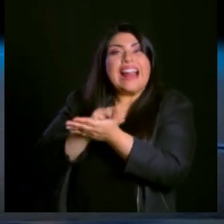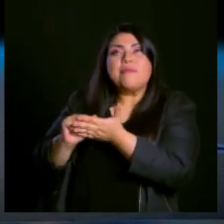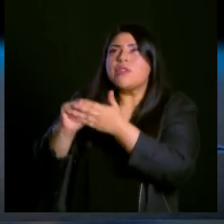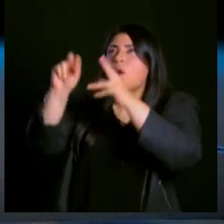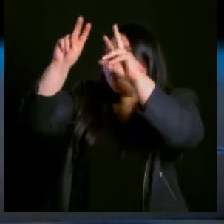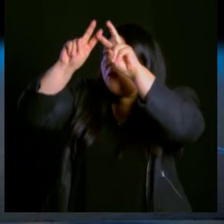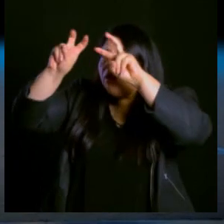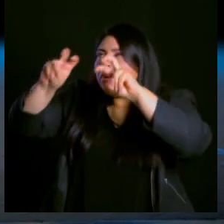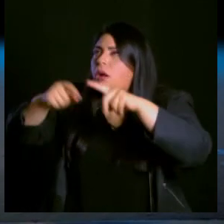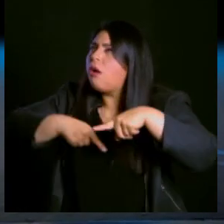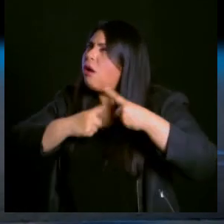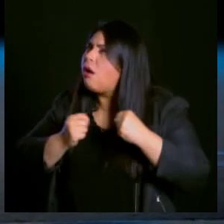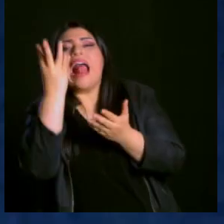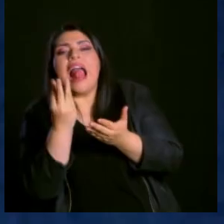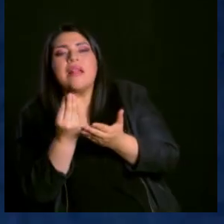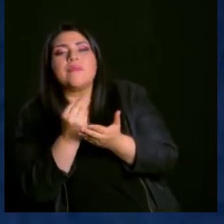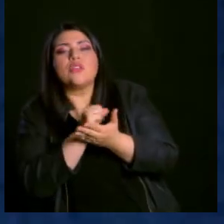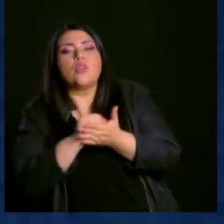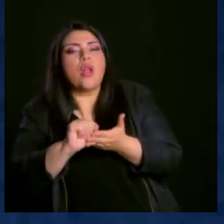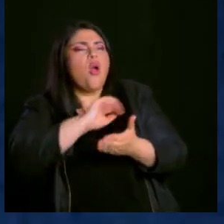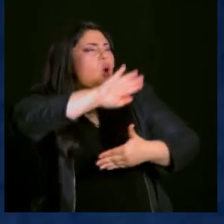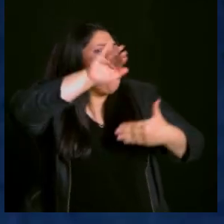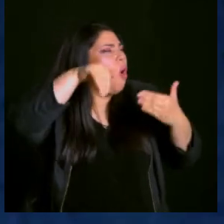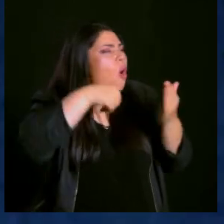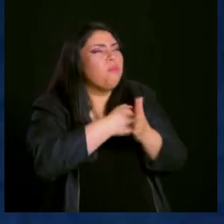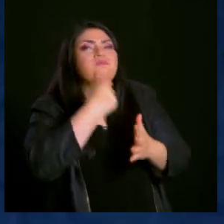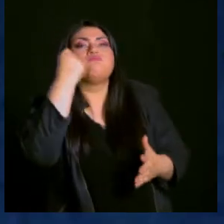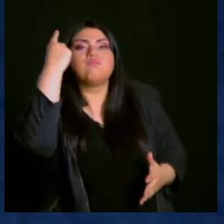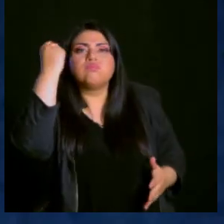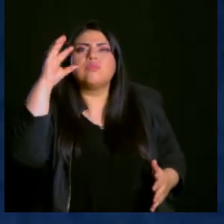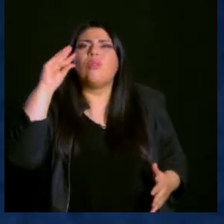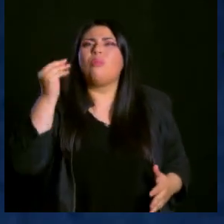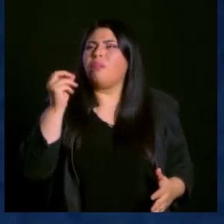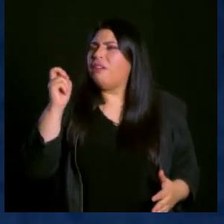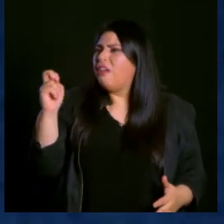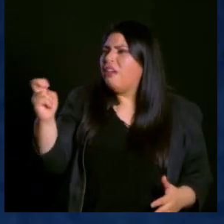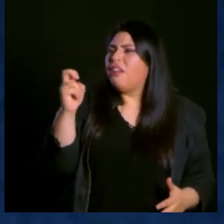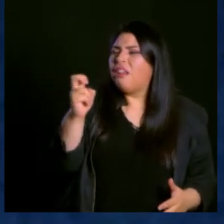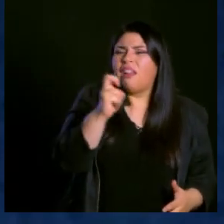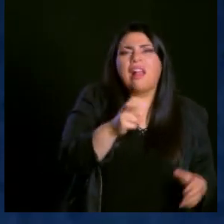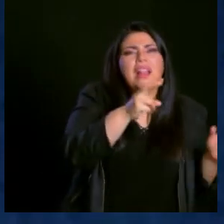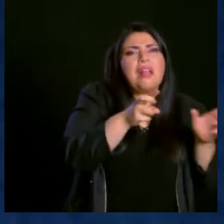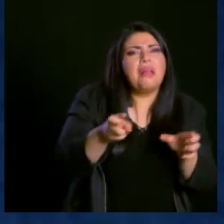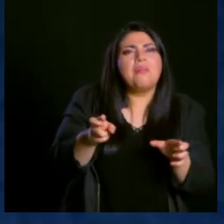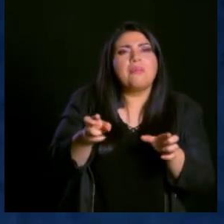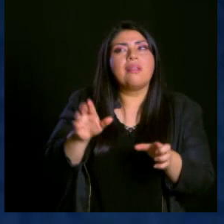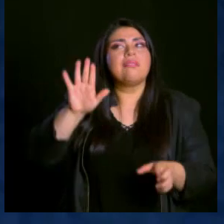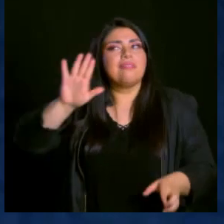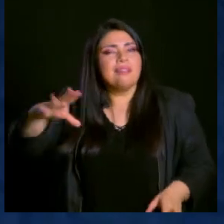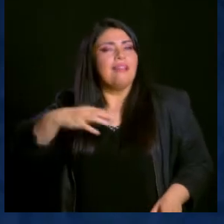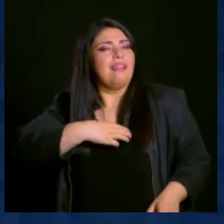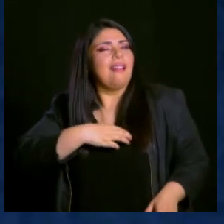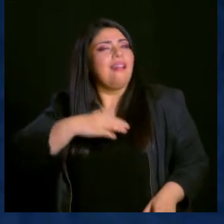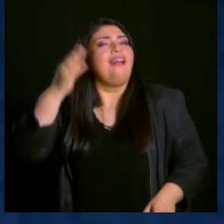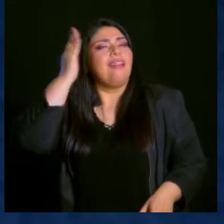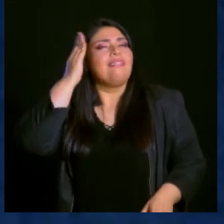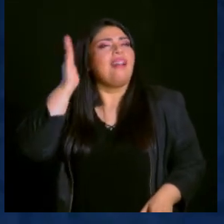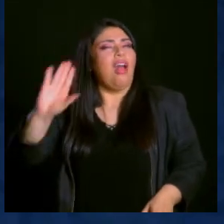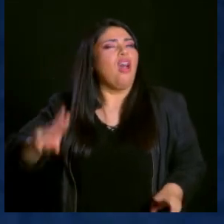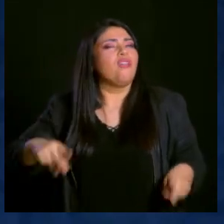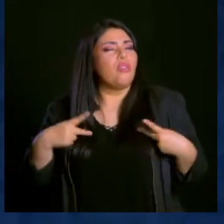los cuadriña aún lo profundo de Dios porque quién de los hombres sabe las cosas de los hombres sino el espíritu de los hombres